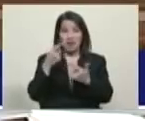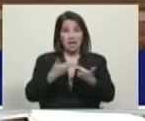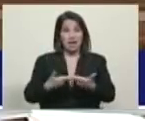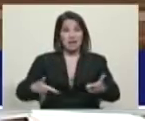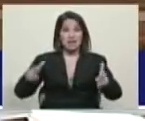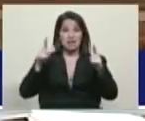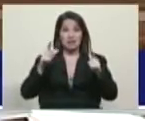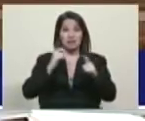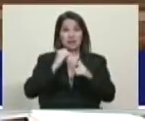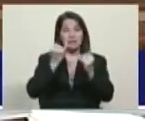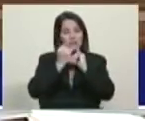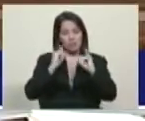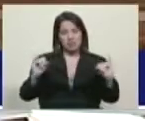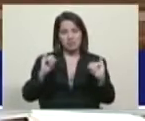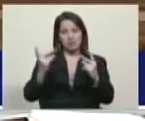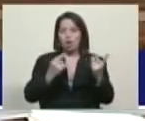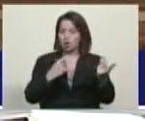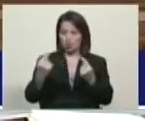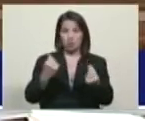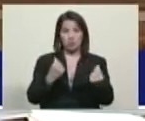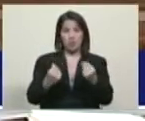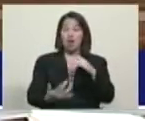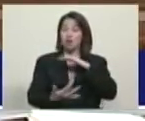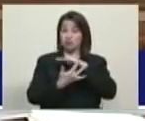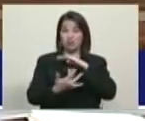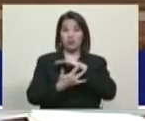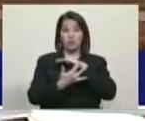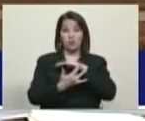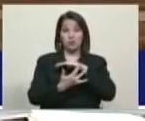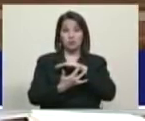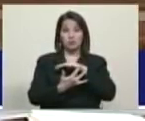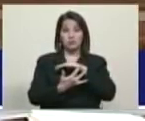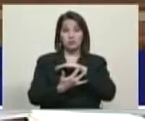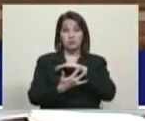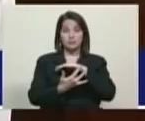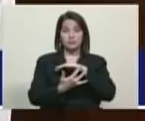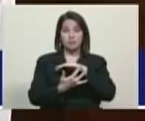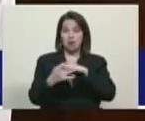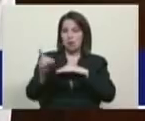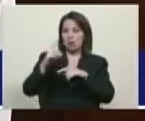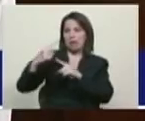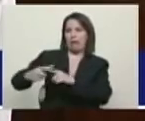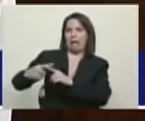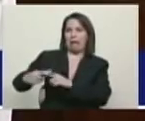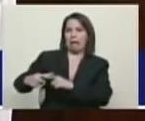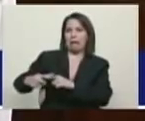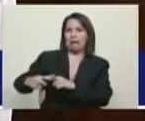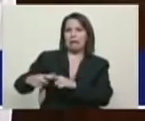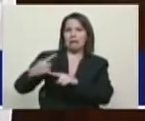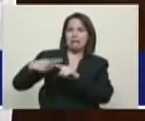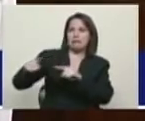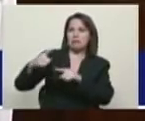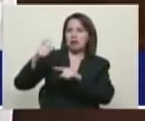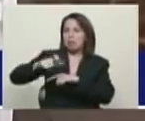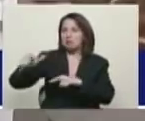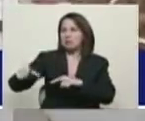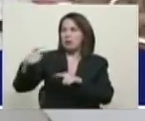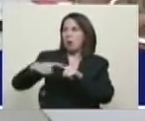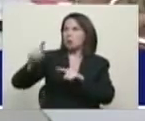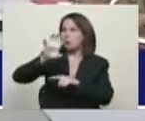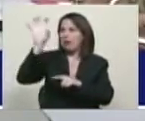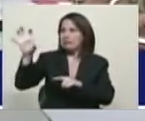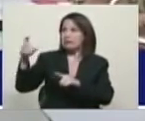independiente en lo económico, en lo tecnológico. No depender de nadie. Y desde